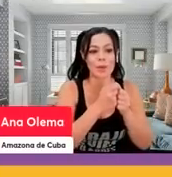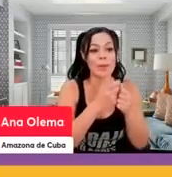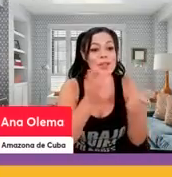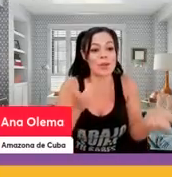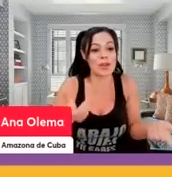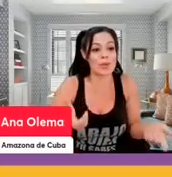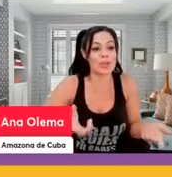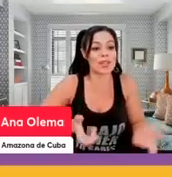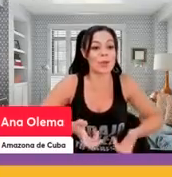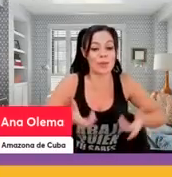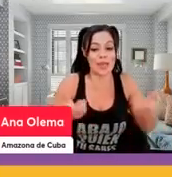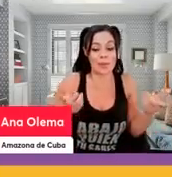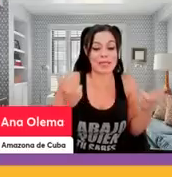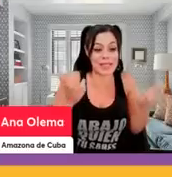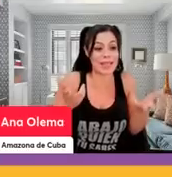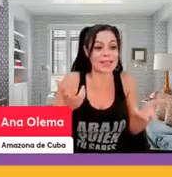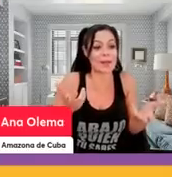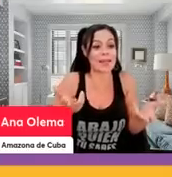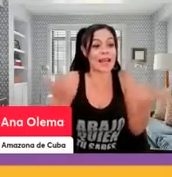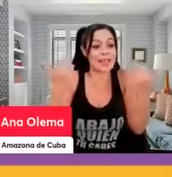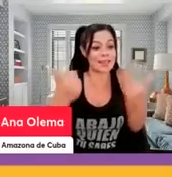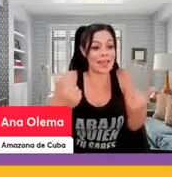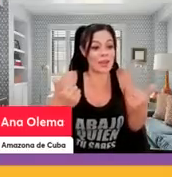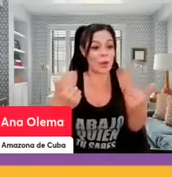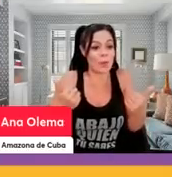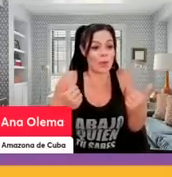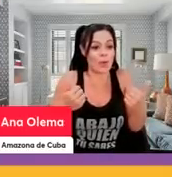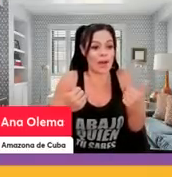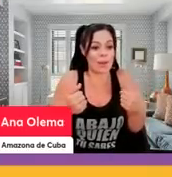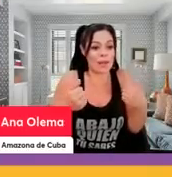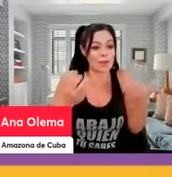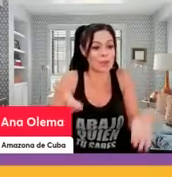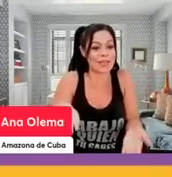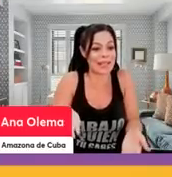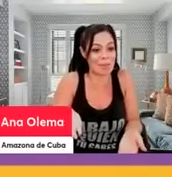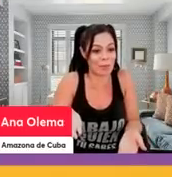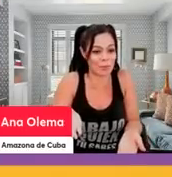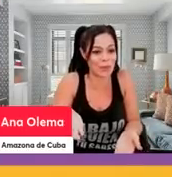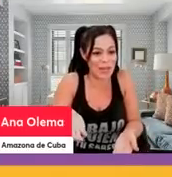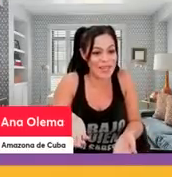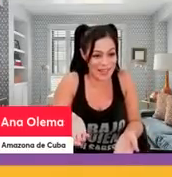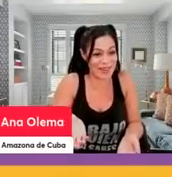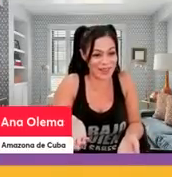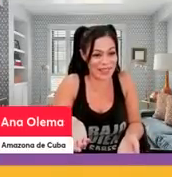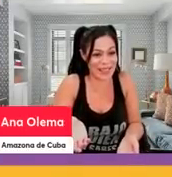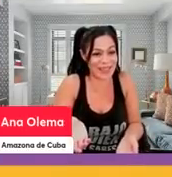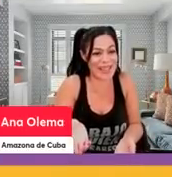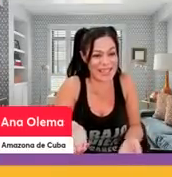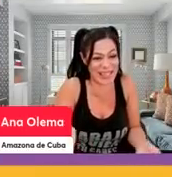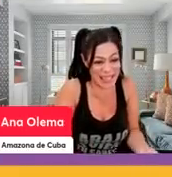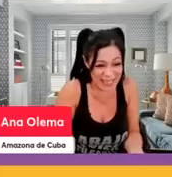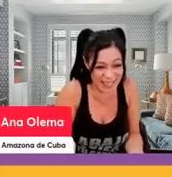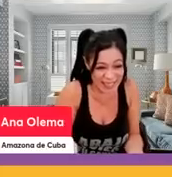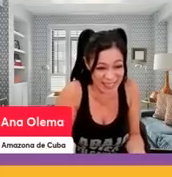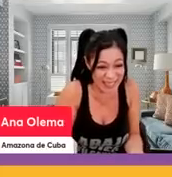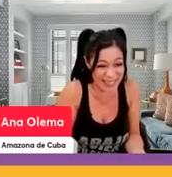entonces yo dije, pensé que estaba, que era alguien de ellos como hablando con sarcasmo. ¡No!